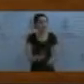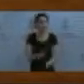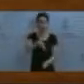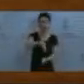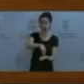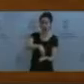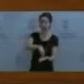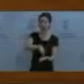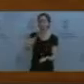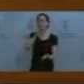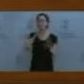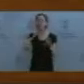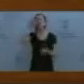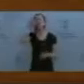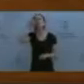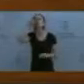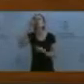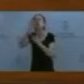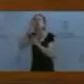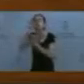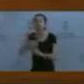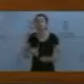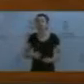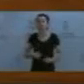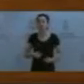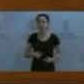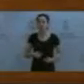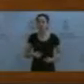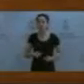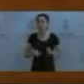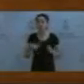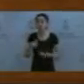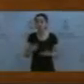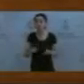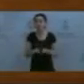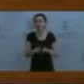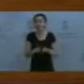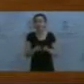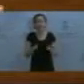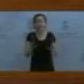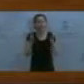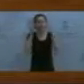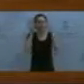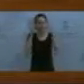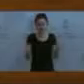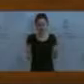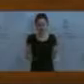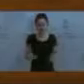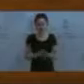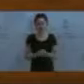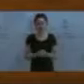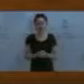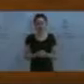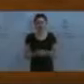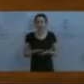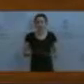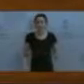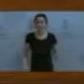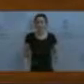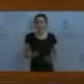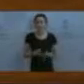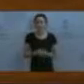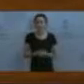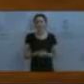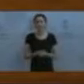mandase, ¿cómo es?, un tuit y que fuese de la enjundia de la plastilina el discurso. Bueno, pues ya solo nos faltaría